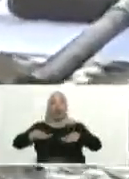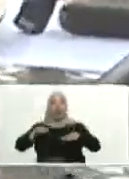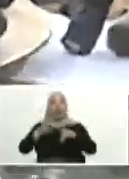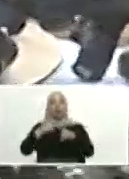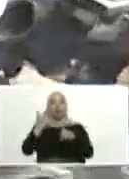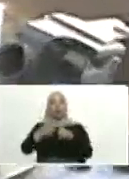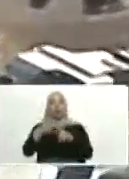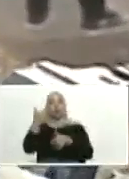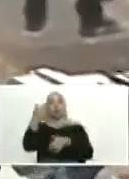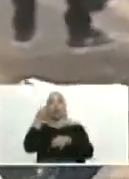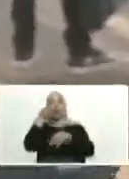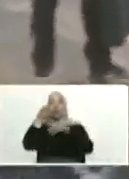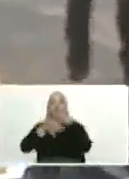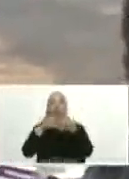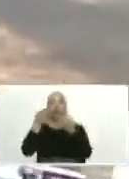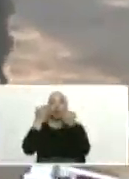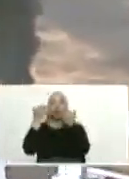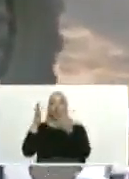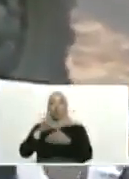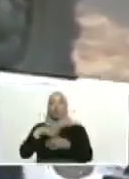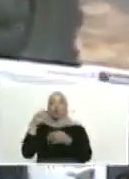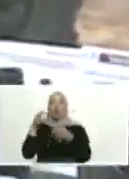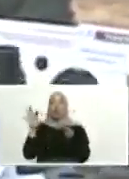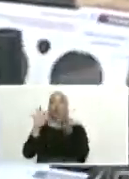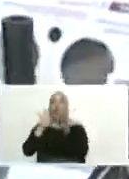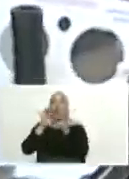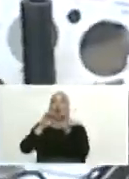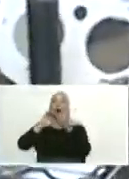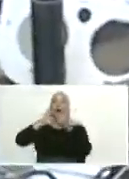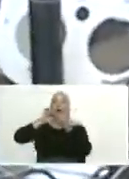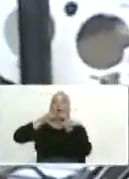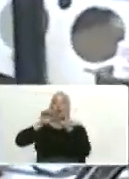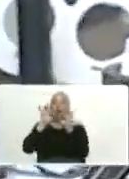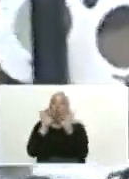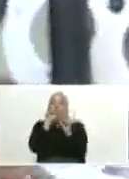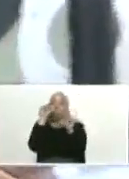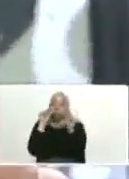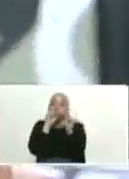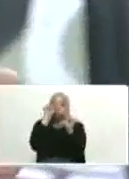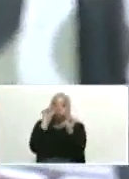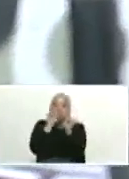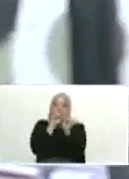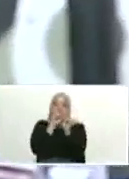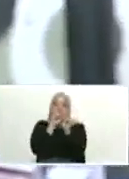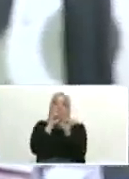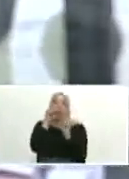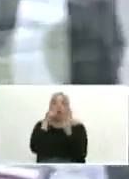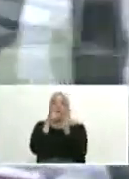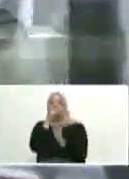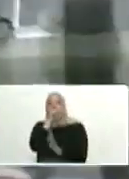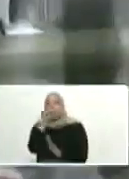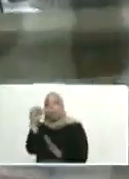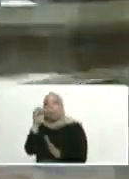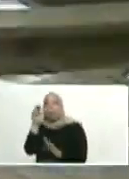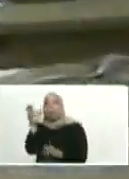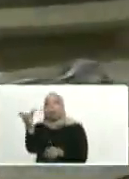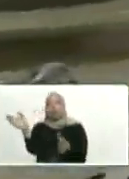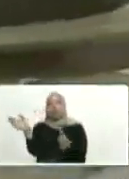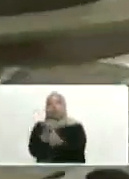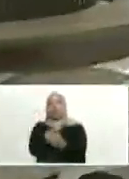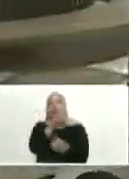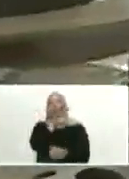se la puede explicar el compañero es un anillo rosante muy preciso se hicieron más de mil anillos de eso y se han recuperado más